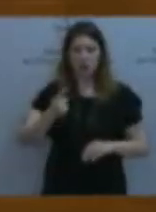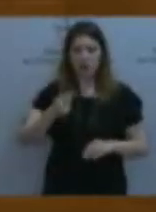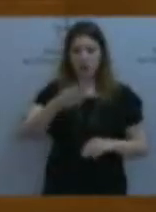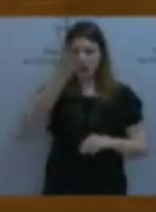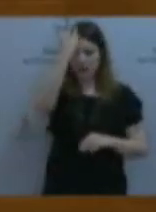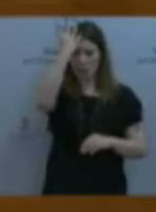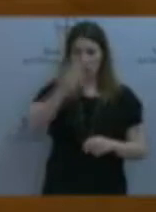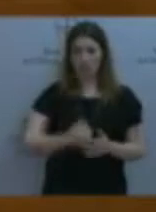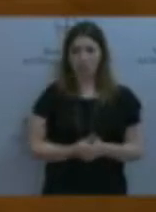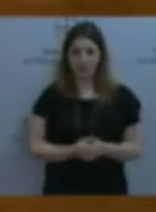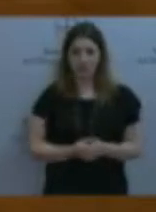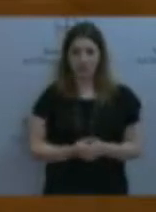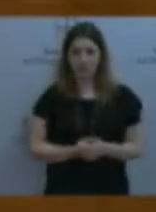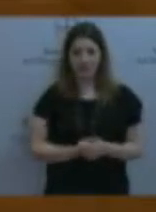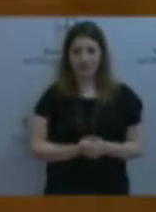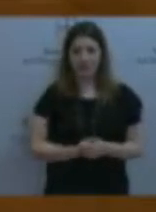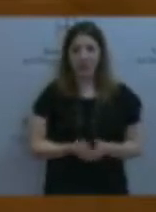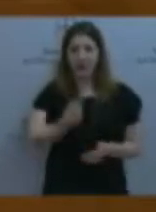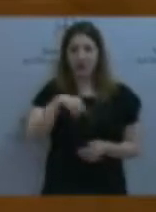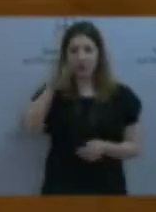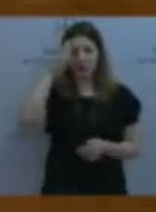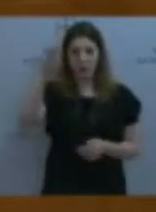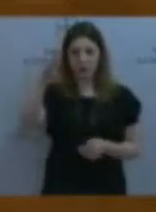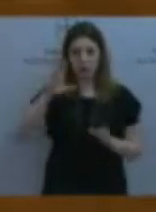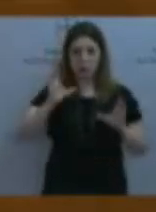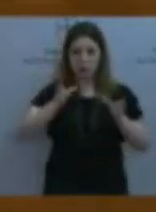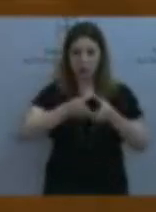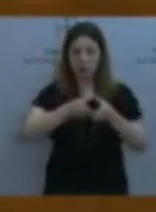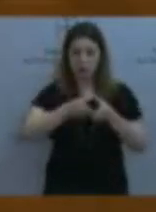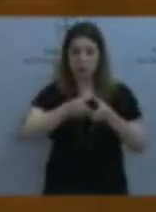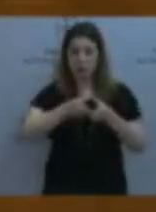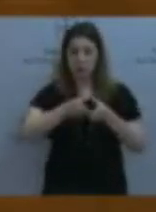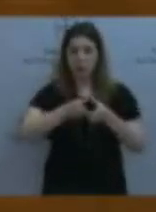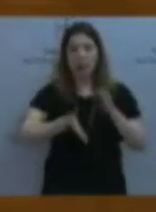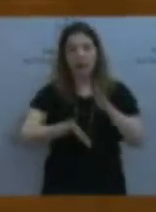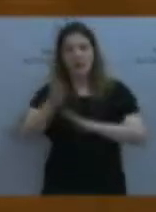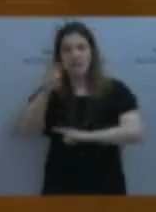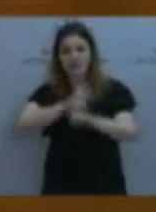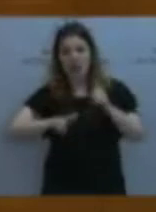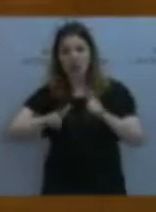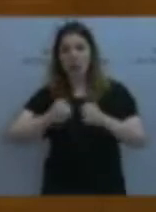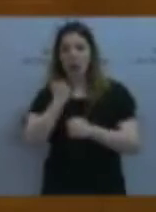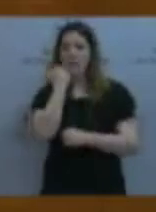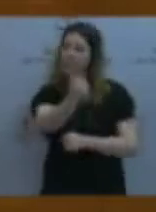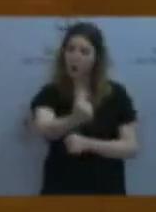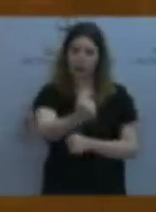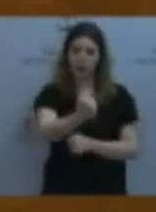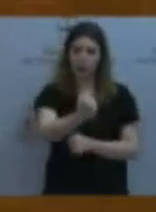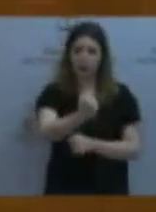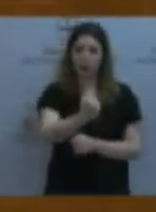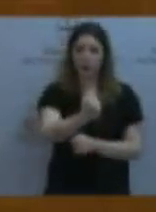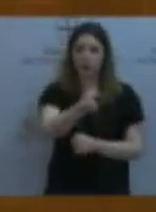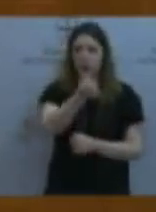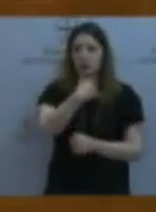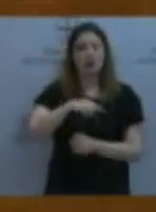Saludamos a la flotilla rumbo a Gaza. Apoyamos absolutamente la lucha del pueblo palestino. Estamos